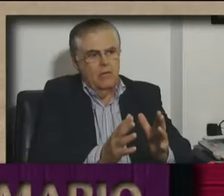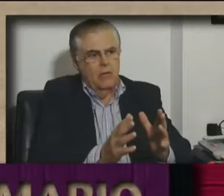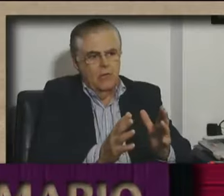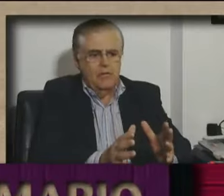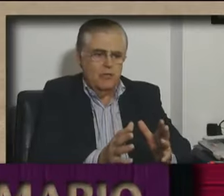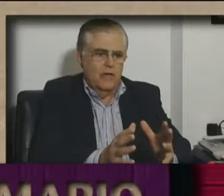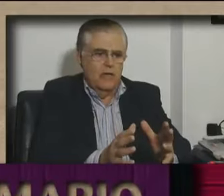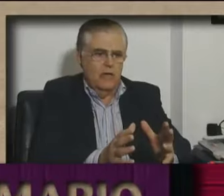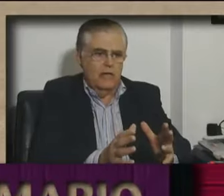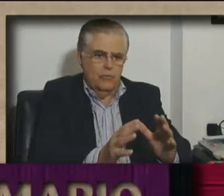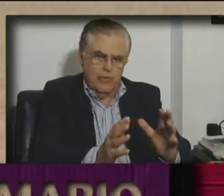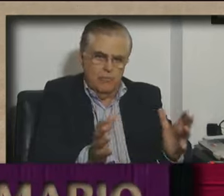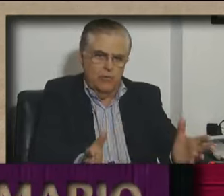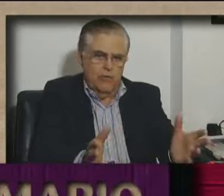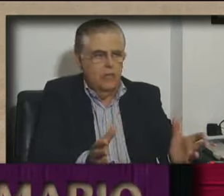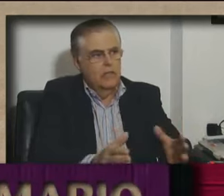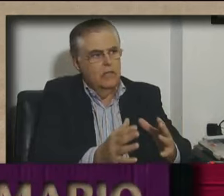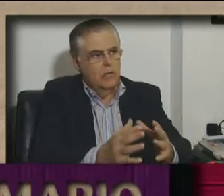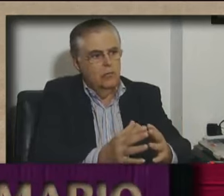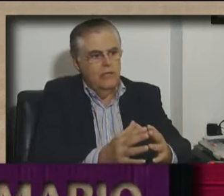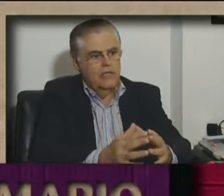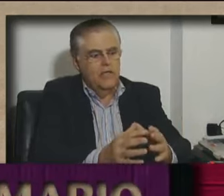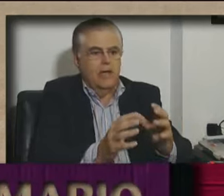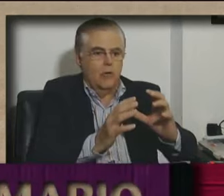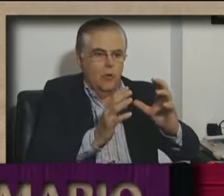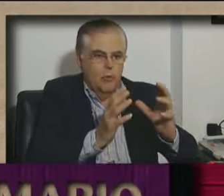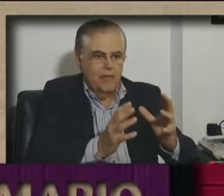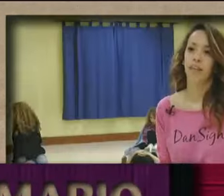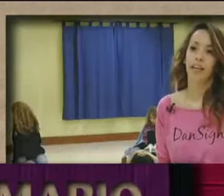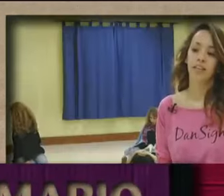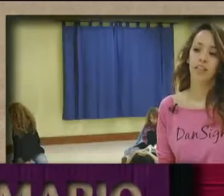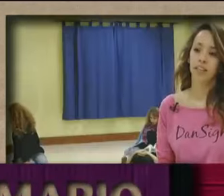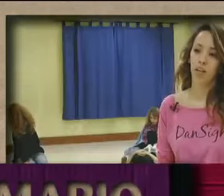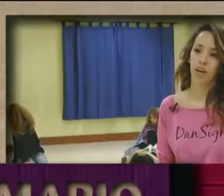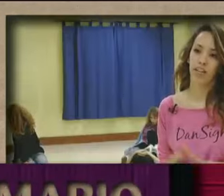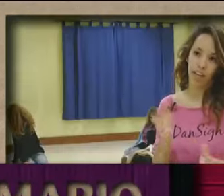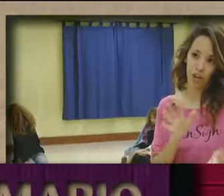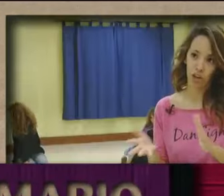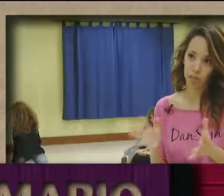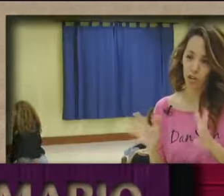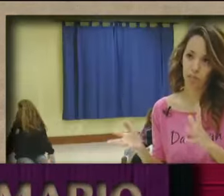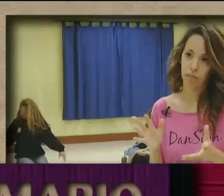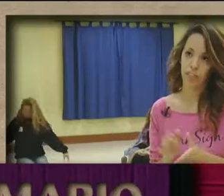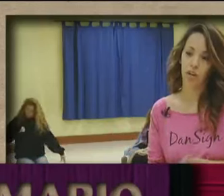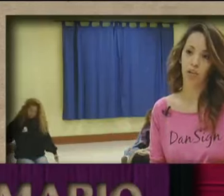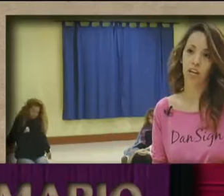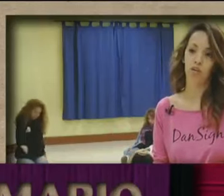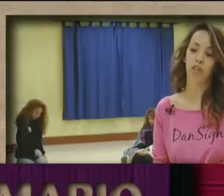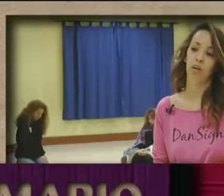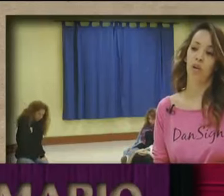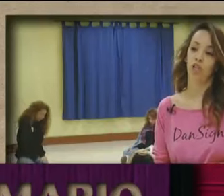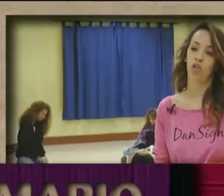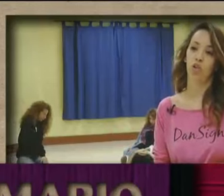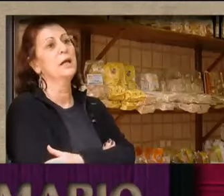Hoy sabremos cómo se llama el síndrome de dependencia del móvil y cuándo hay que preocuparse. Conoceremos un proyecto que reúne la danza con la lengua